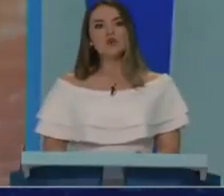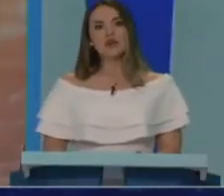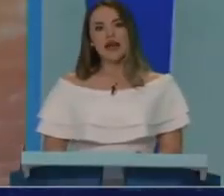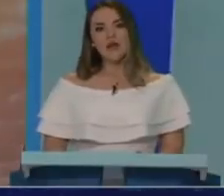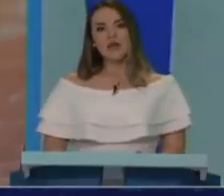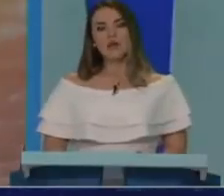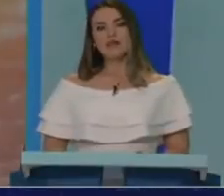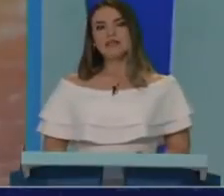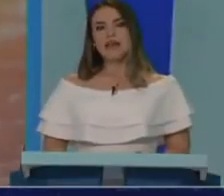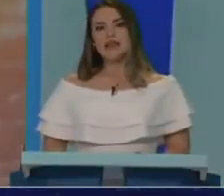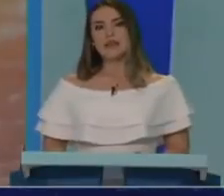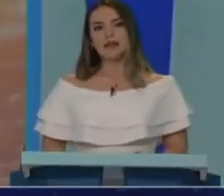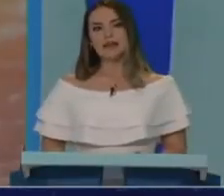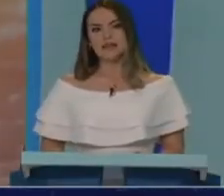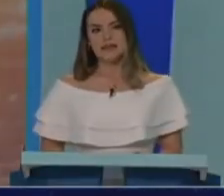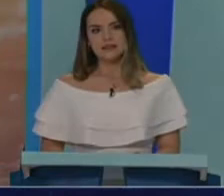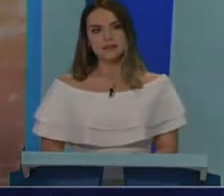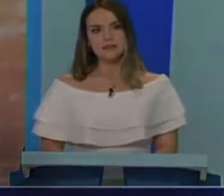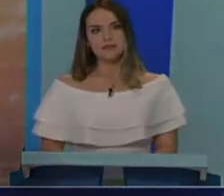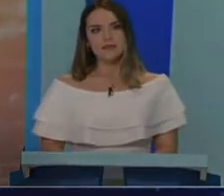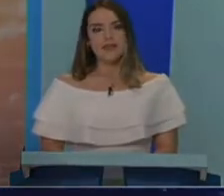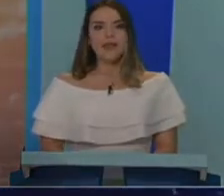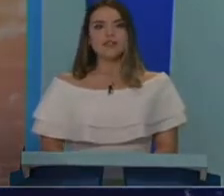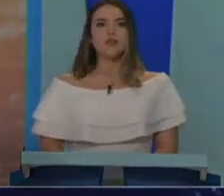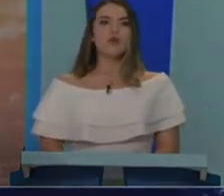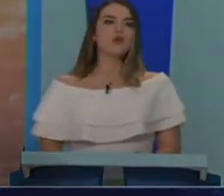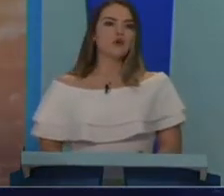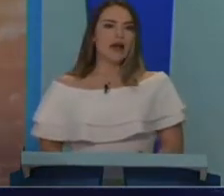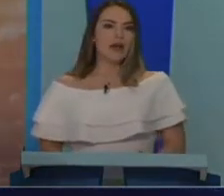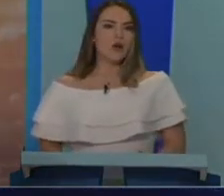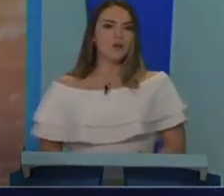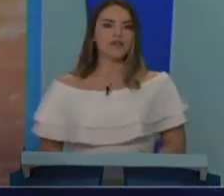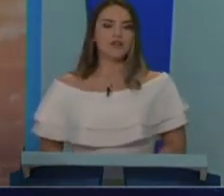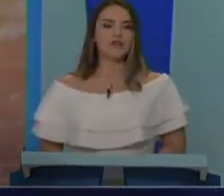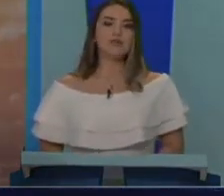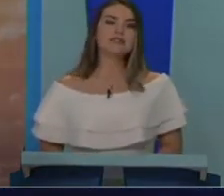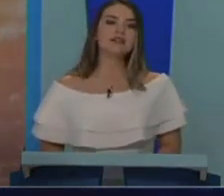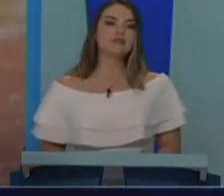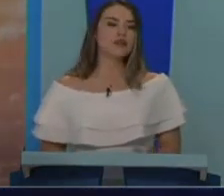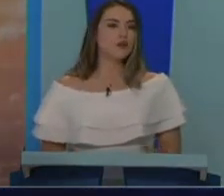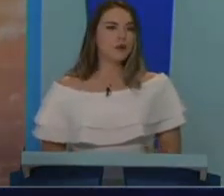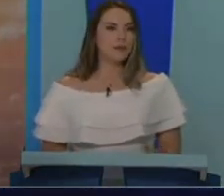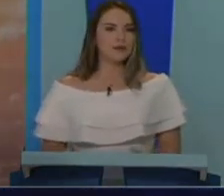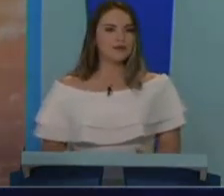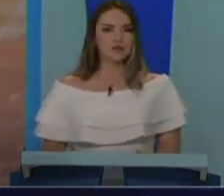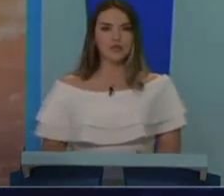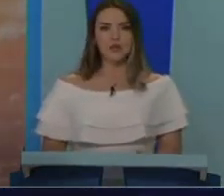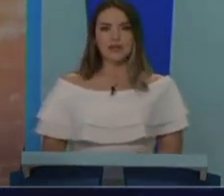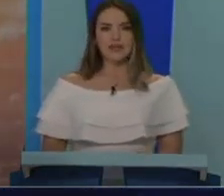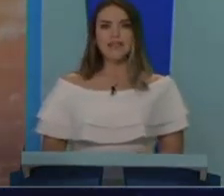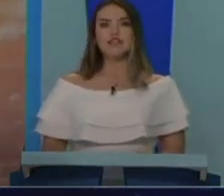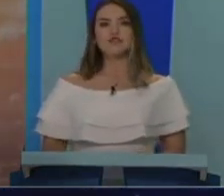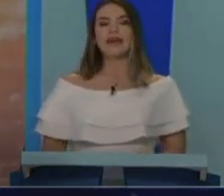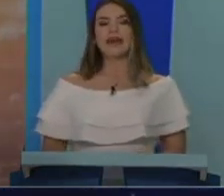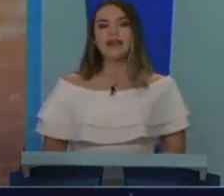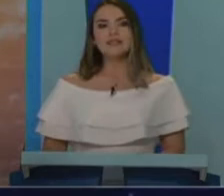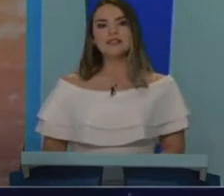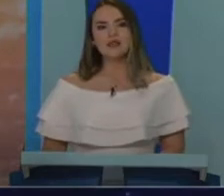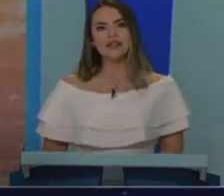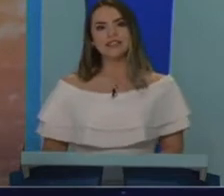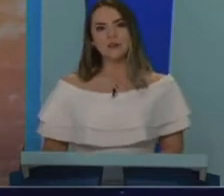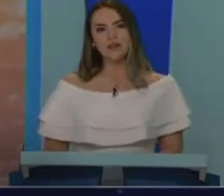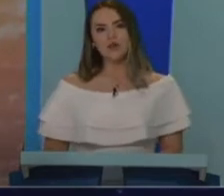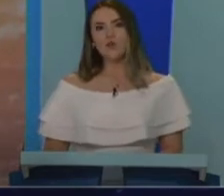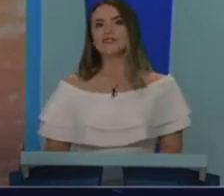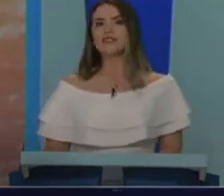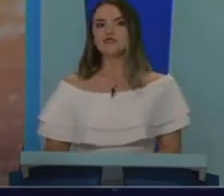con un doctorado de la Universidad de París Est. Estuvo vinculada con proyectos de investigación en Europa. Posteriormente ingresó a la Agencia